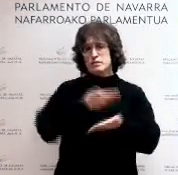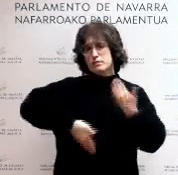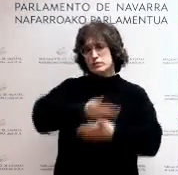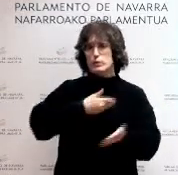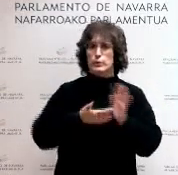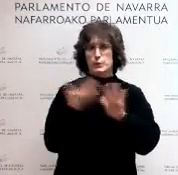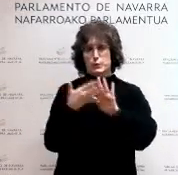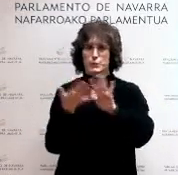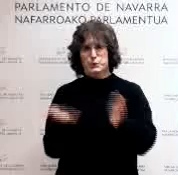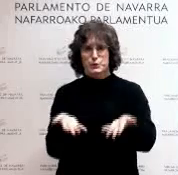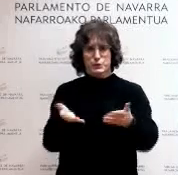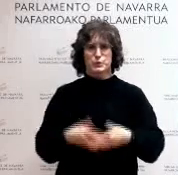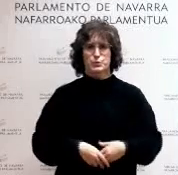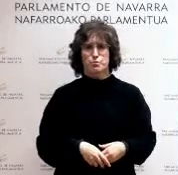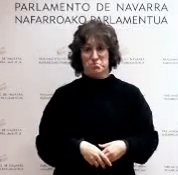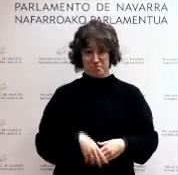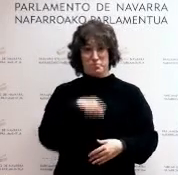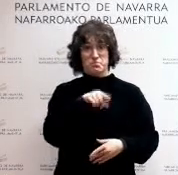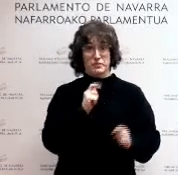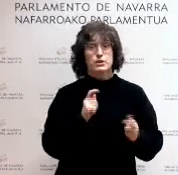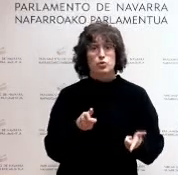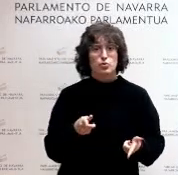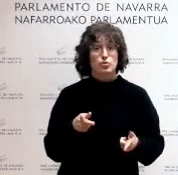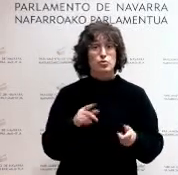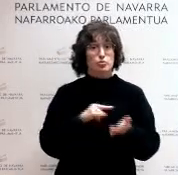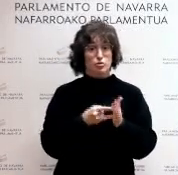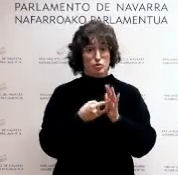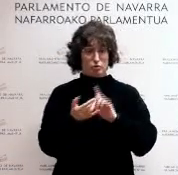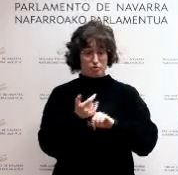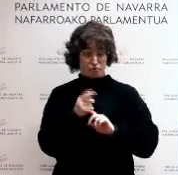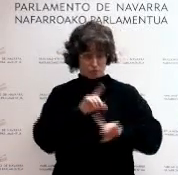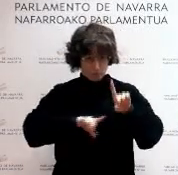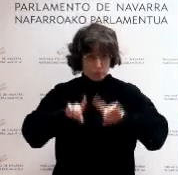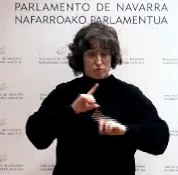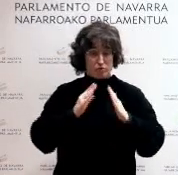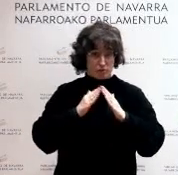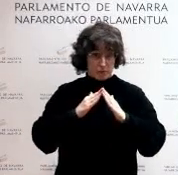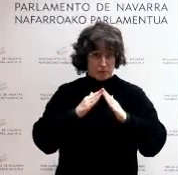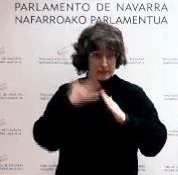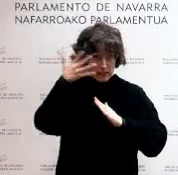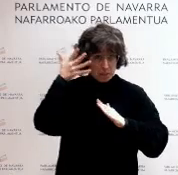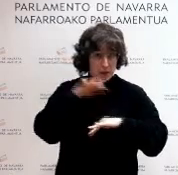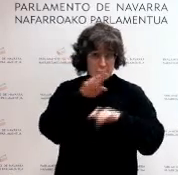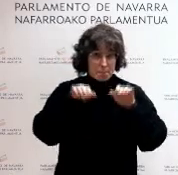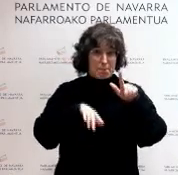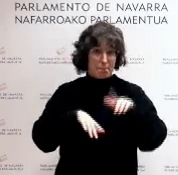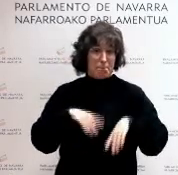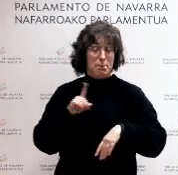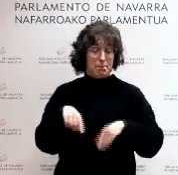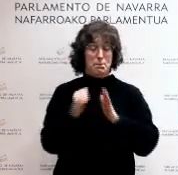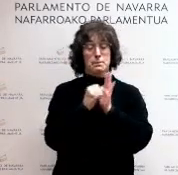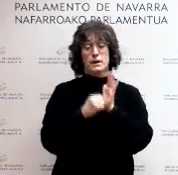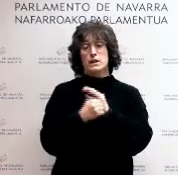de vivienda, de acceso a la vivienda que tenemos en Navarra. Se modifica la letra H del artículo